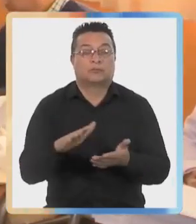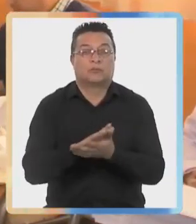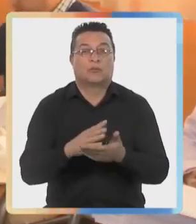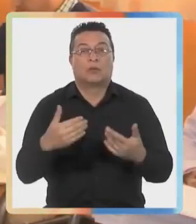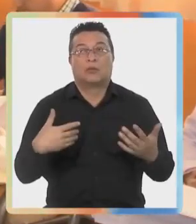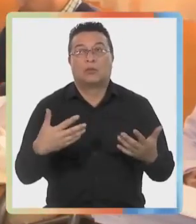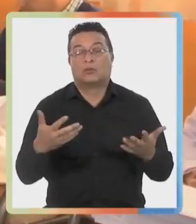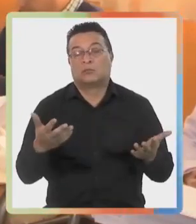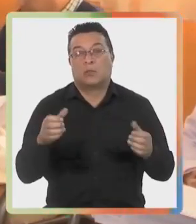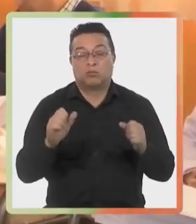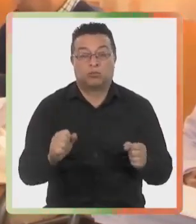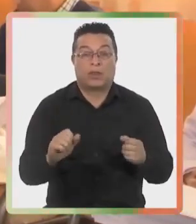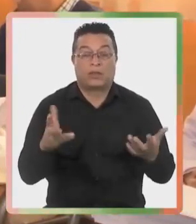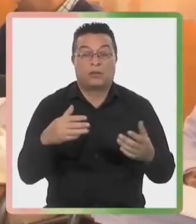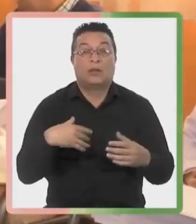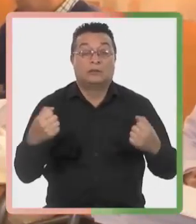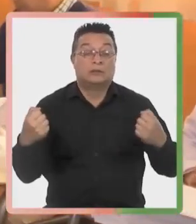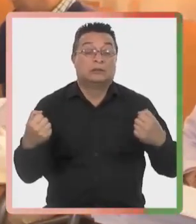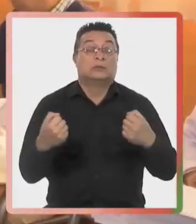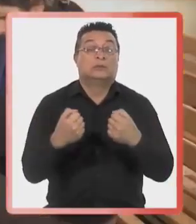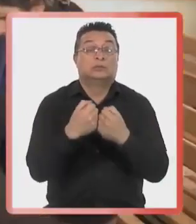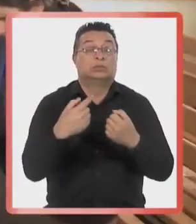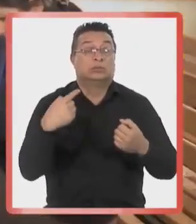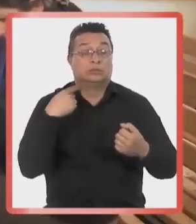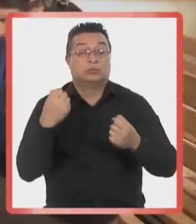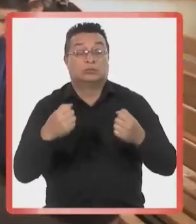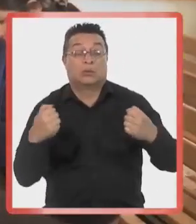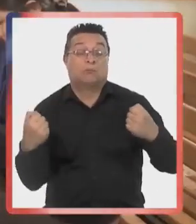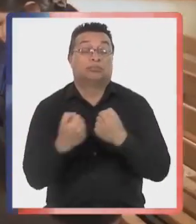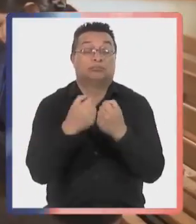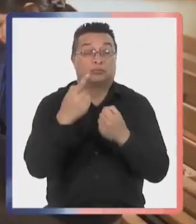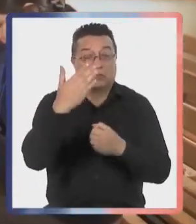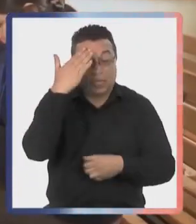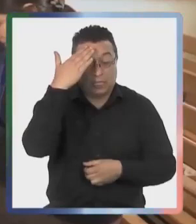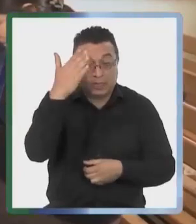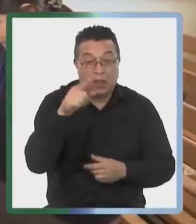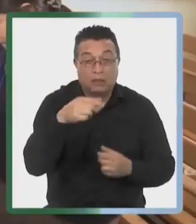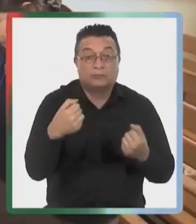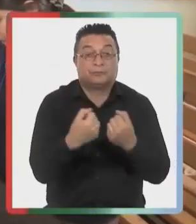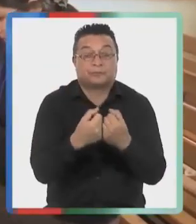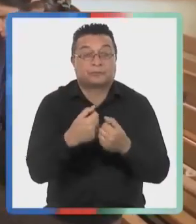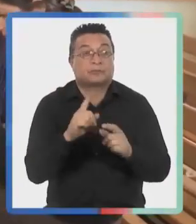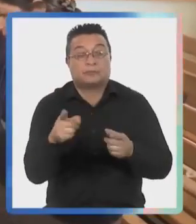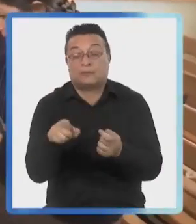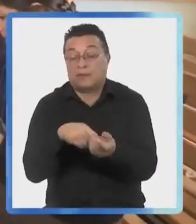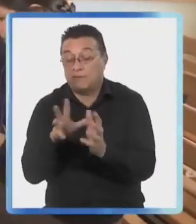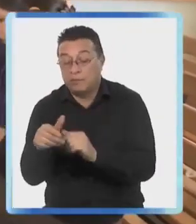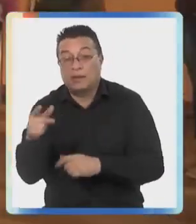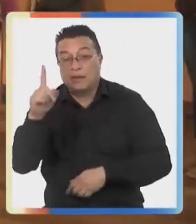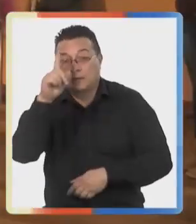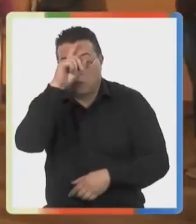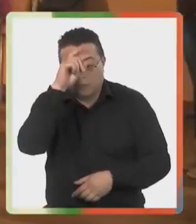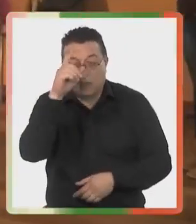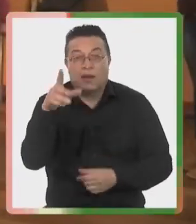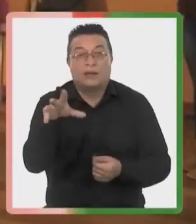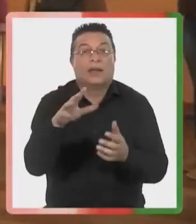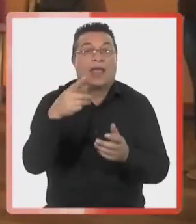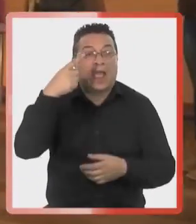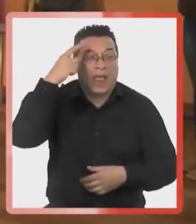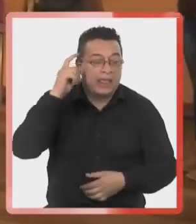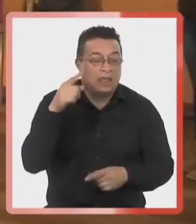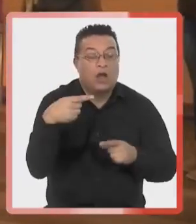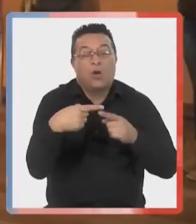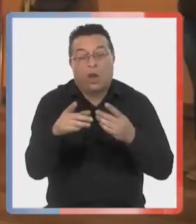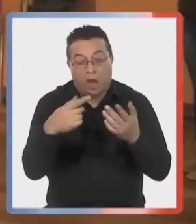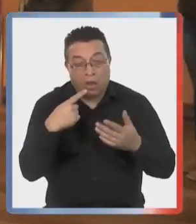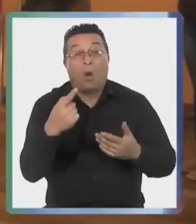ejemplo puede ser que tenga un accidente de tránsito ese día y debe acompañar a un familiar herido en un hospital o otra